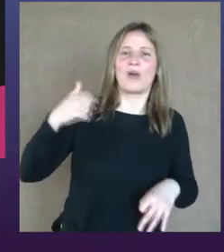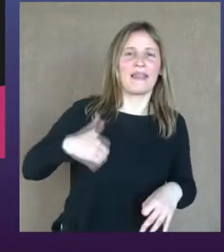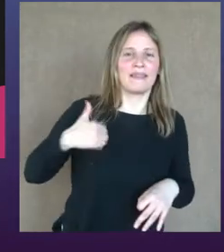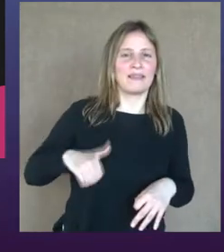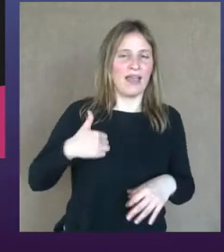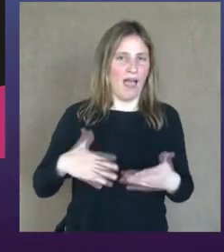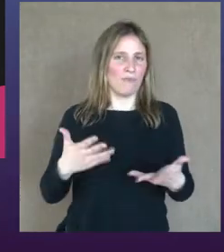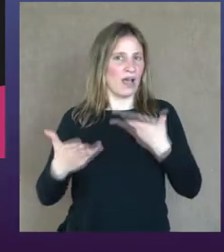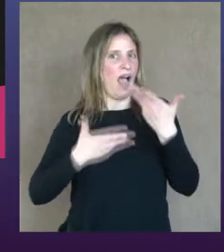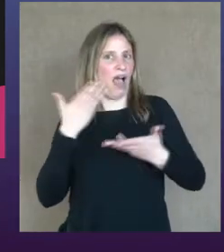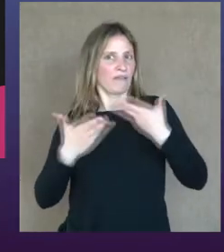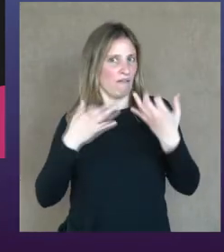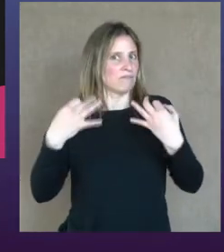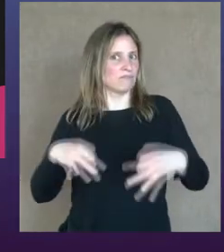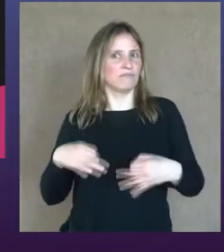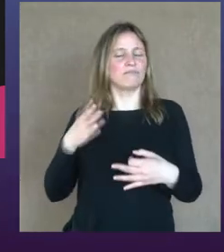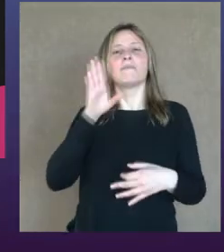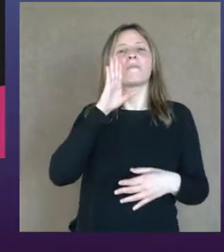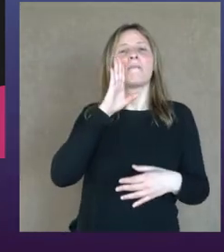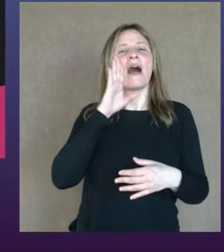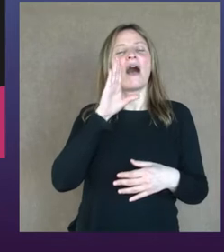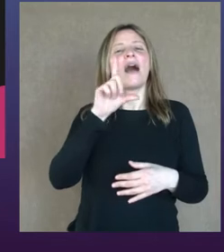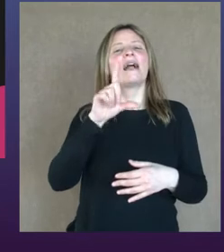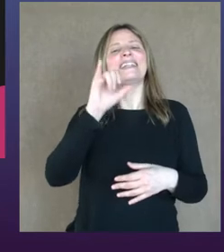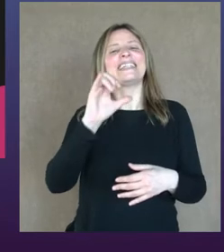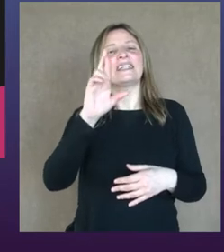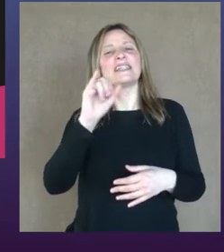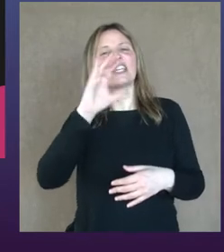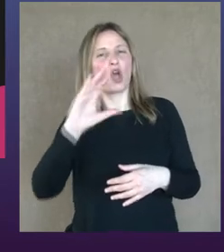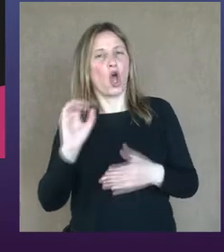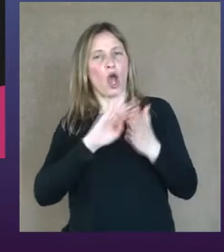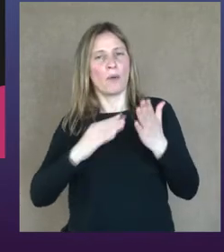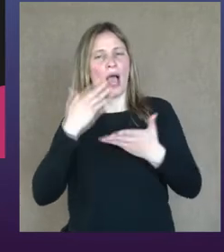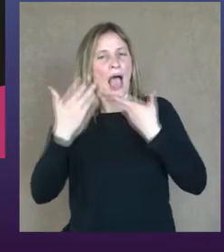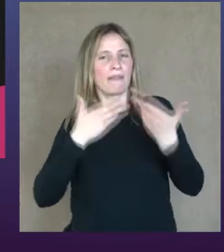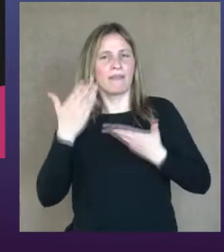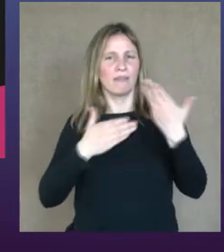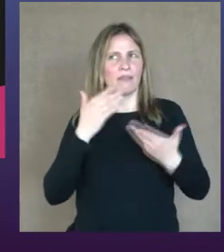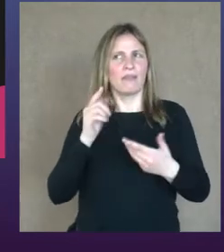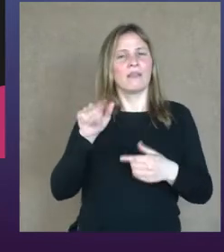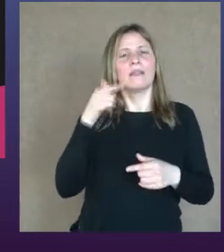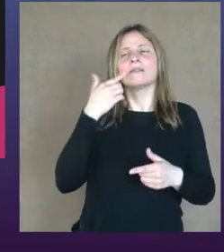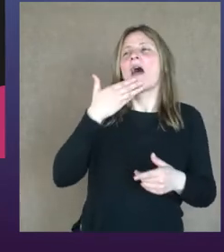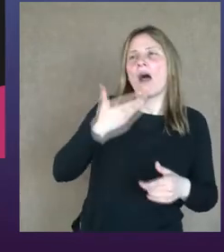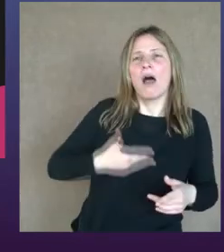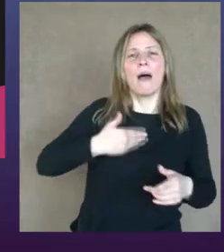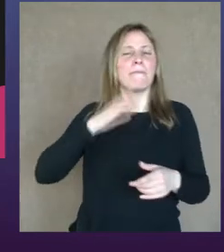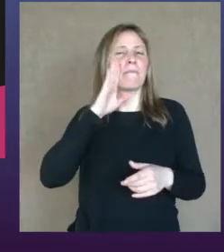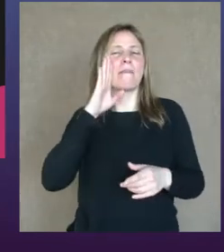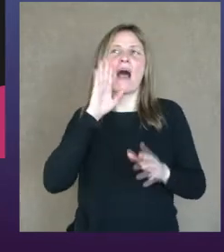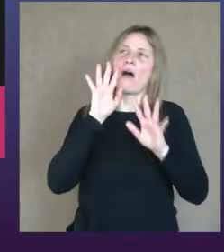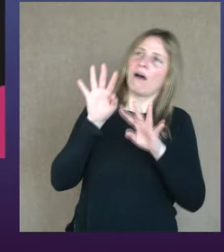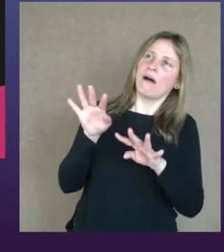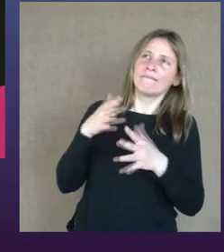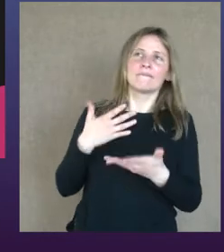grandes roles, porque fue una soprano lírico spinto, dramático spinto. Entonces yo la admiraba mucho.